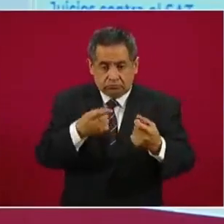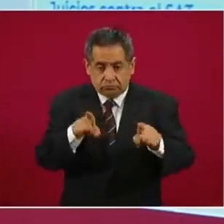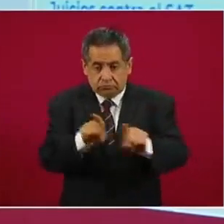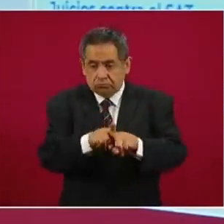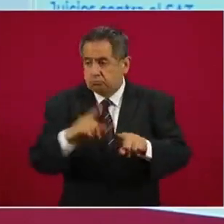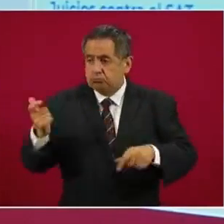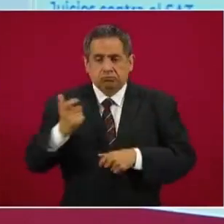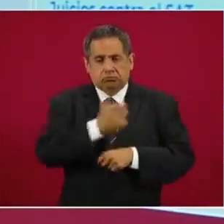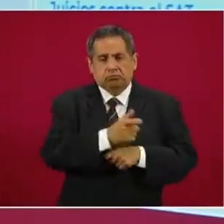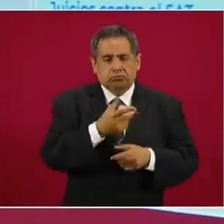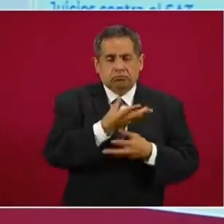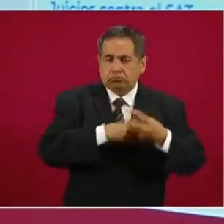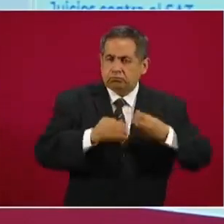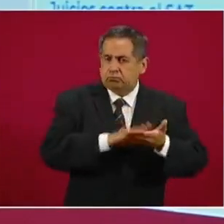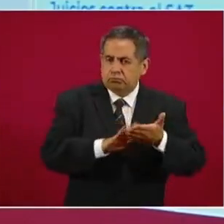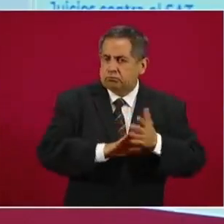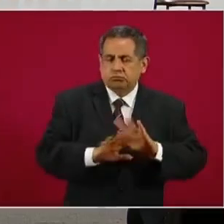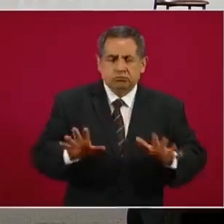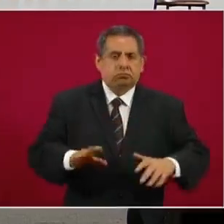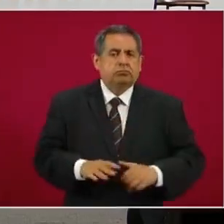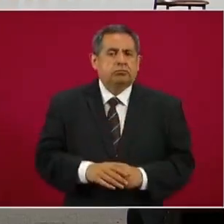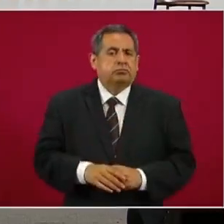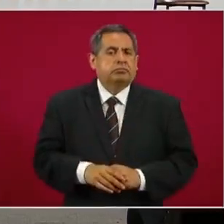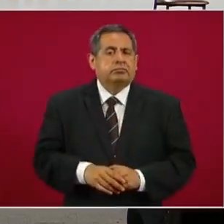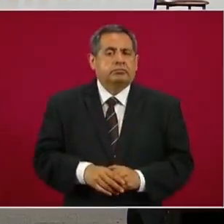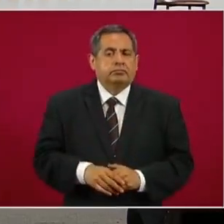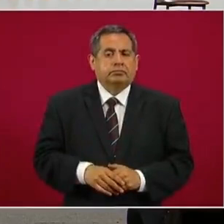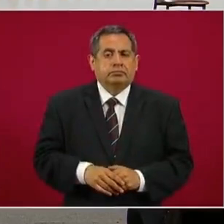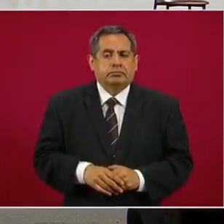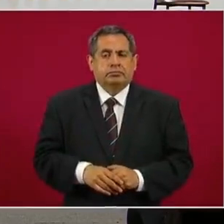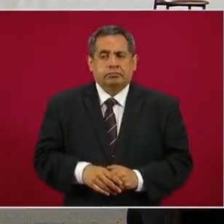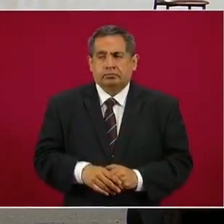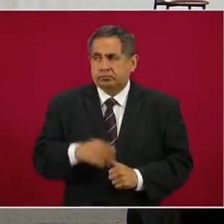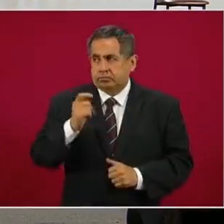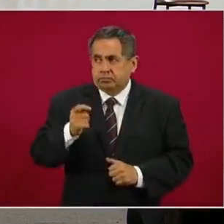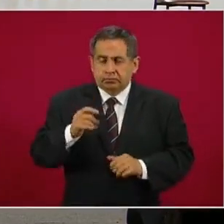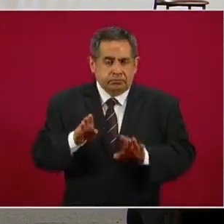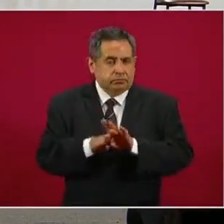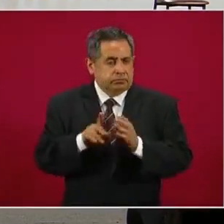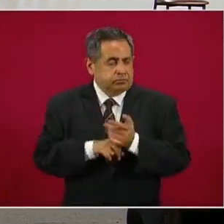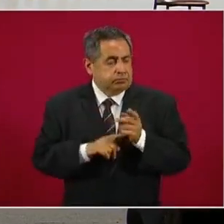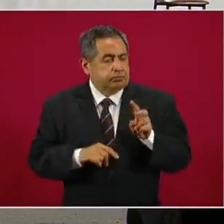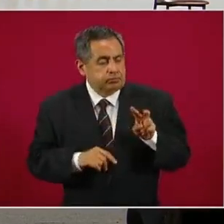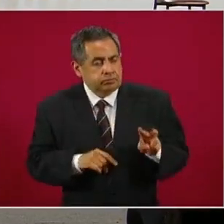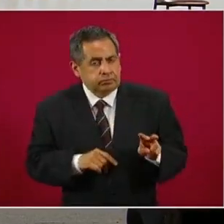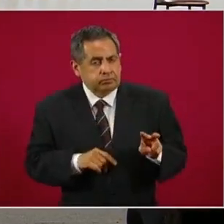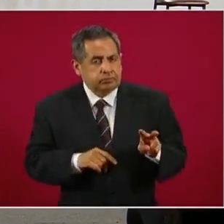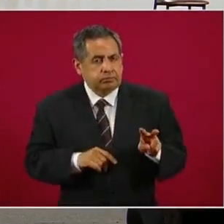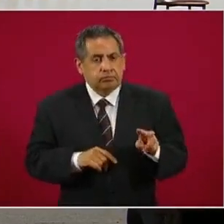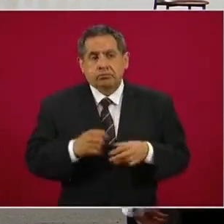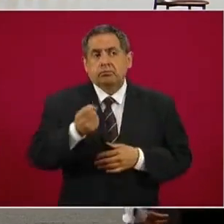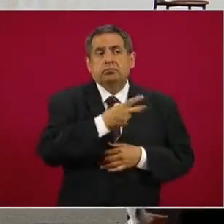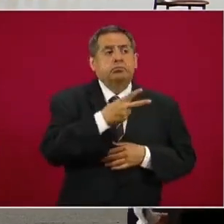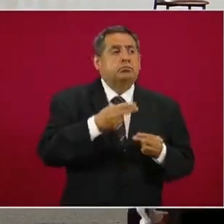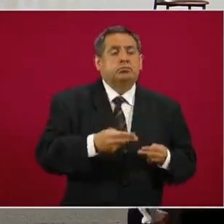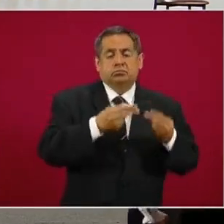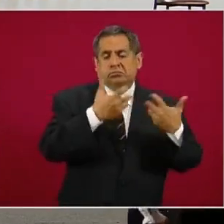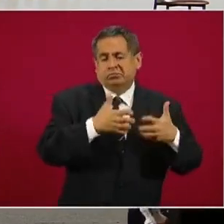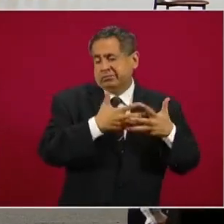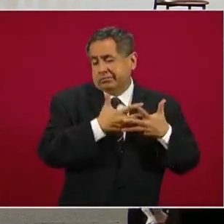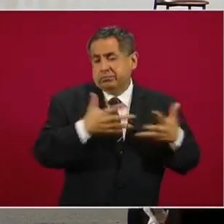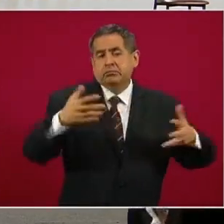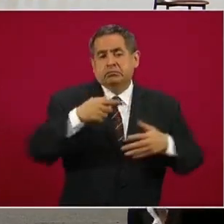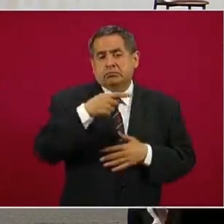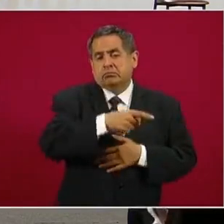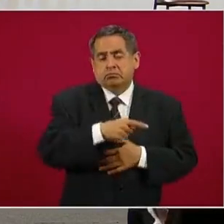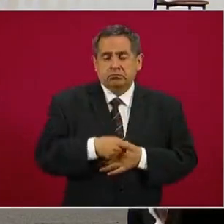las que aplicaban por ley. La siguiente, por favor. Eso dio como resultado de grandes contribuyentes pues